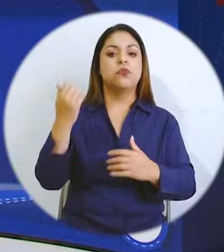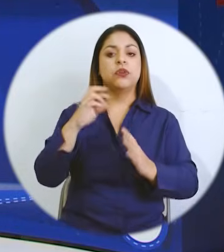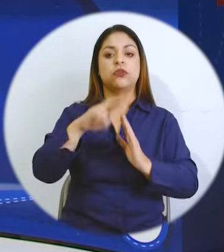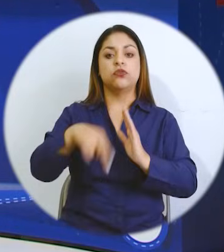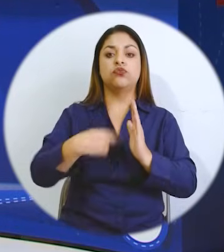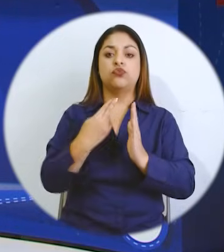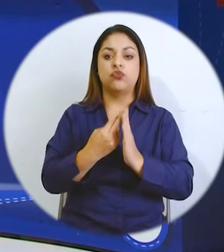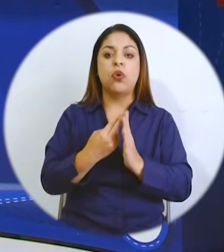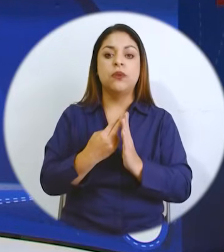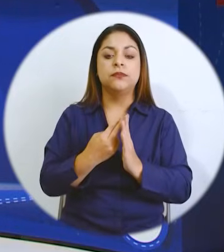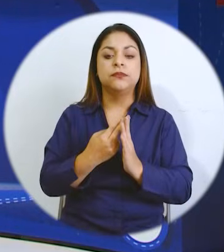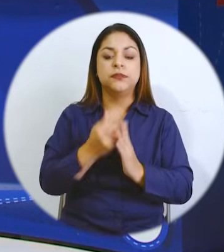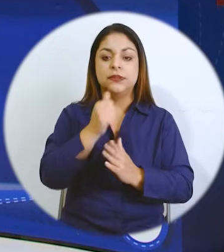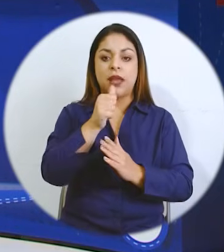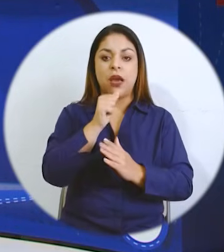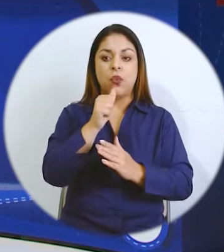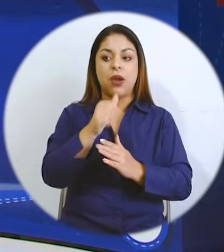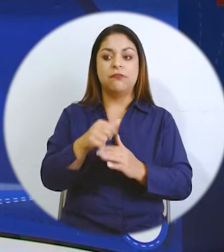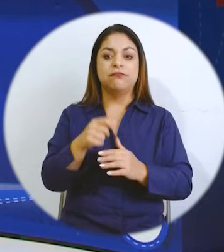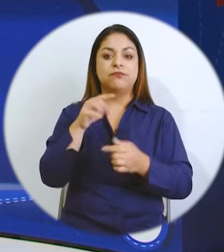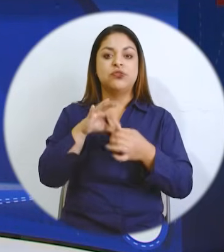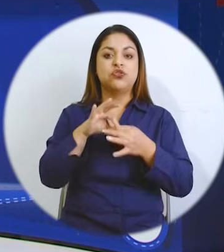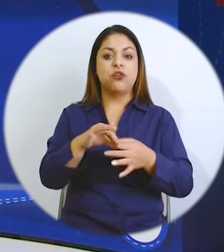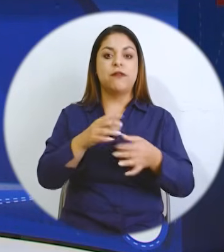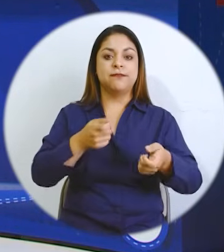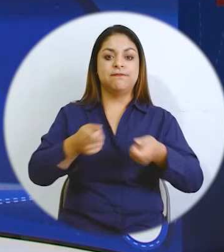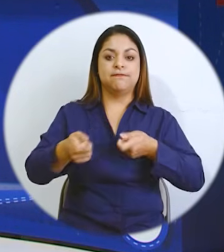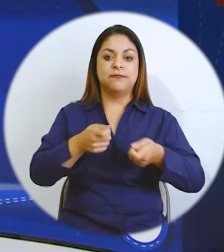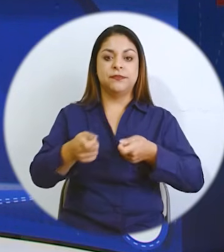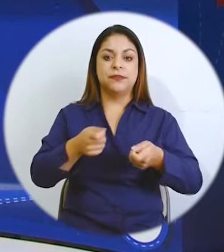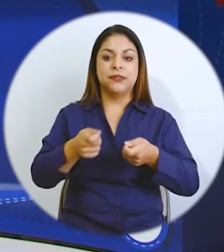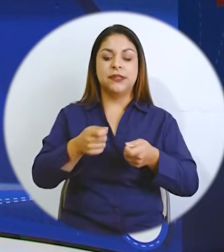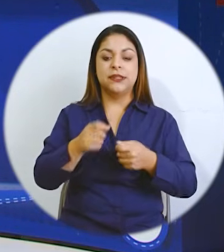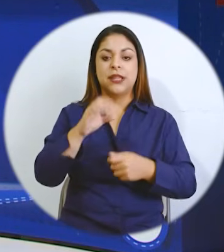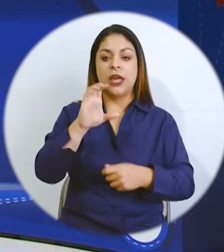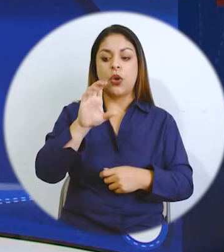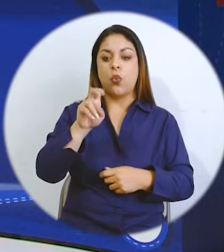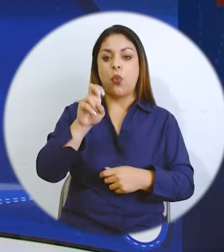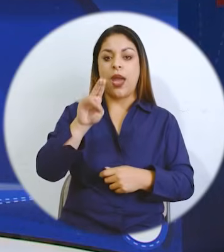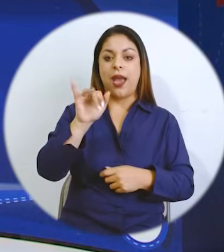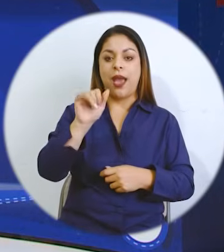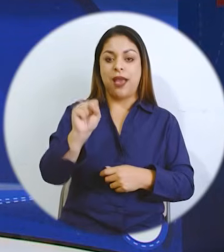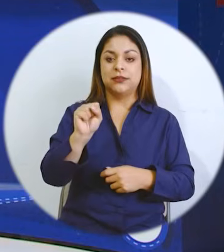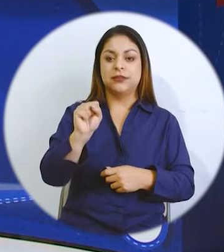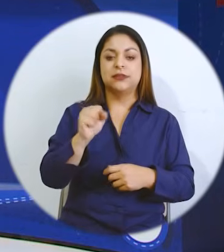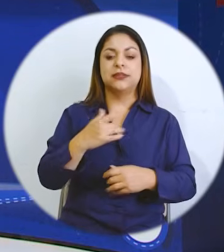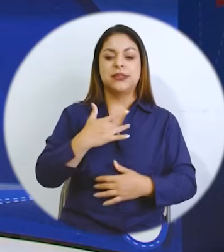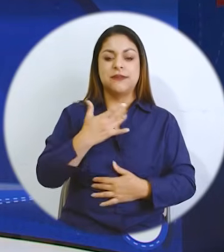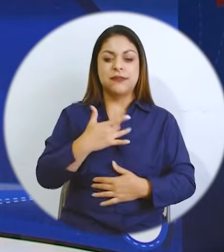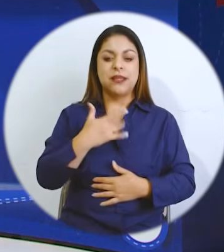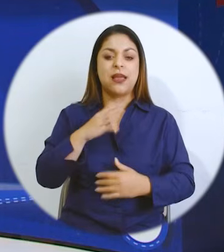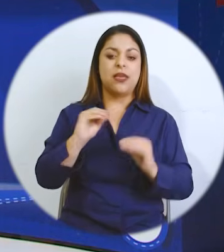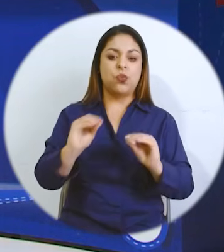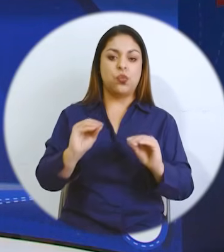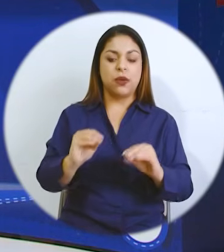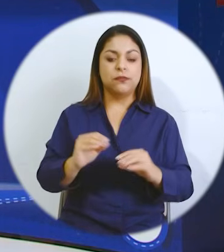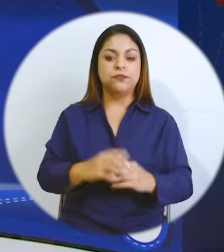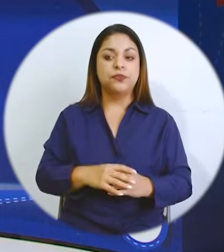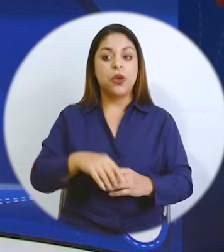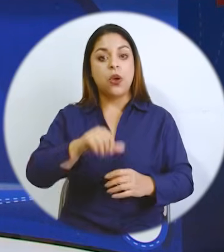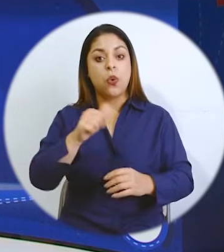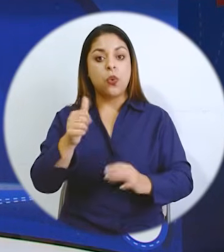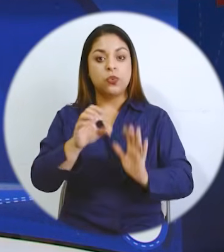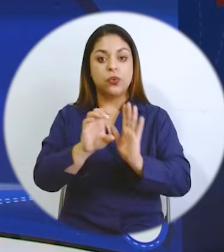comentaba sobre el rol de los observatorios ciudadanos de agua en la gestión de las cuencas, en sensibilizar y en educar. Otro